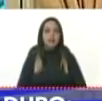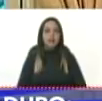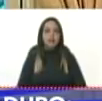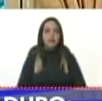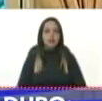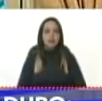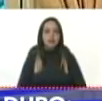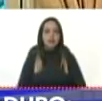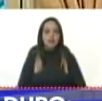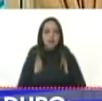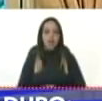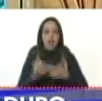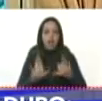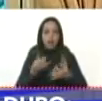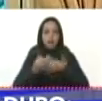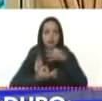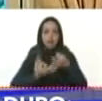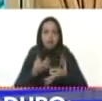Sirva el siguiente comentario.